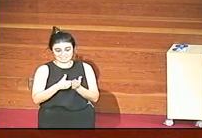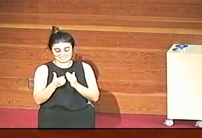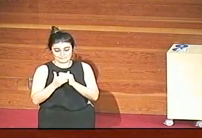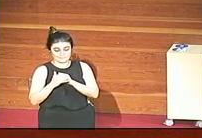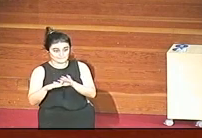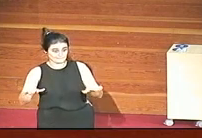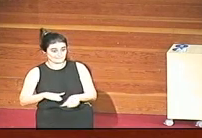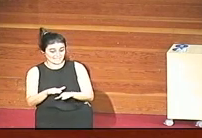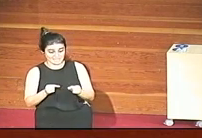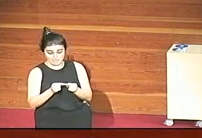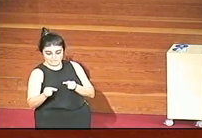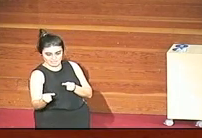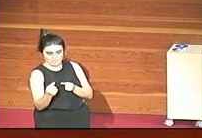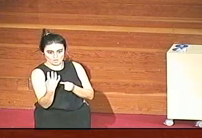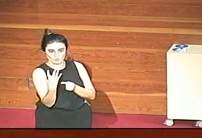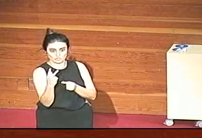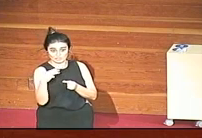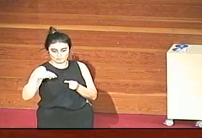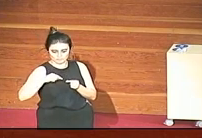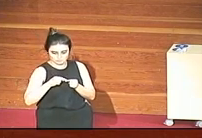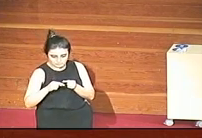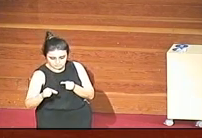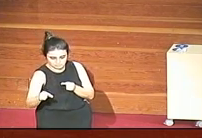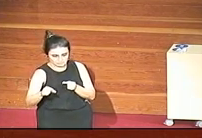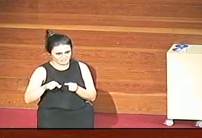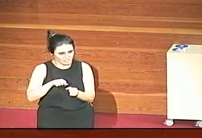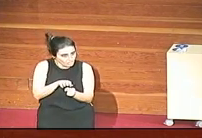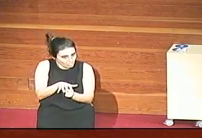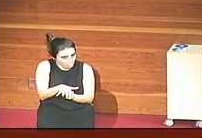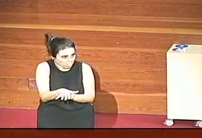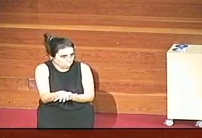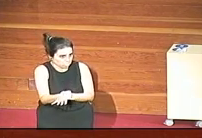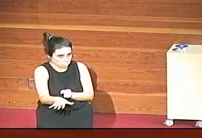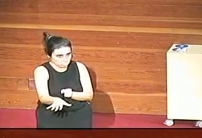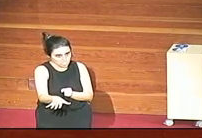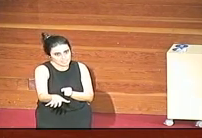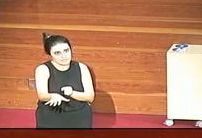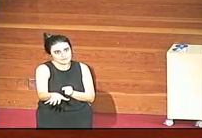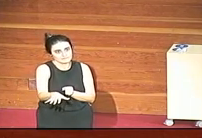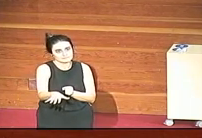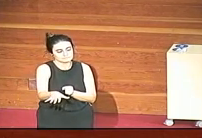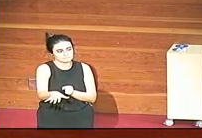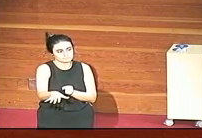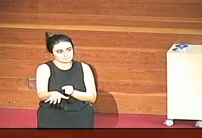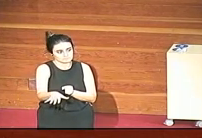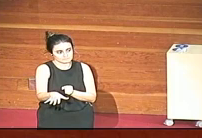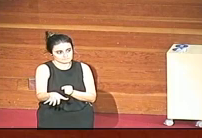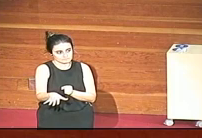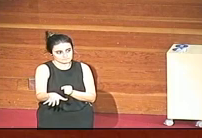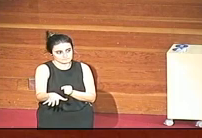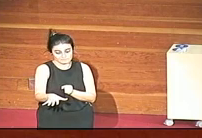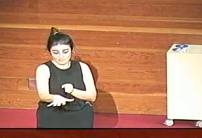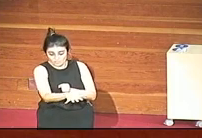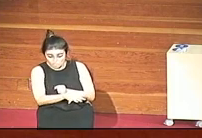4 kilómetros y en todo ese recorrido está ahí o sea el territorio y